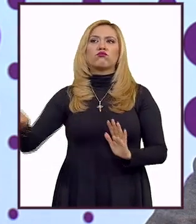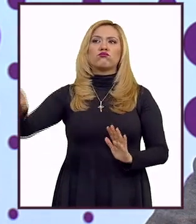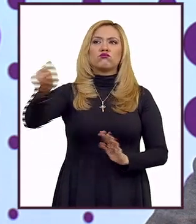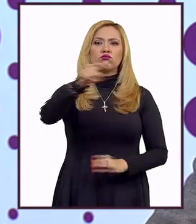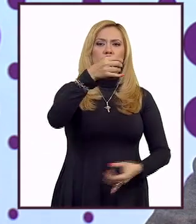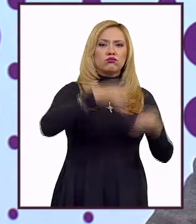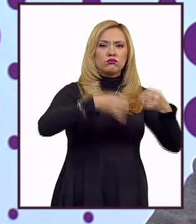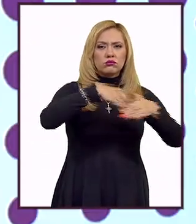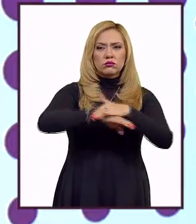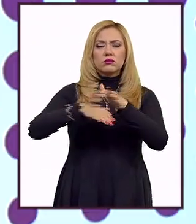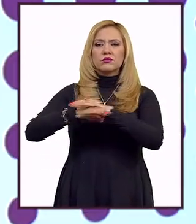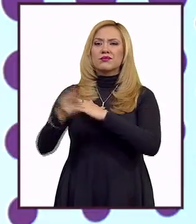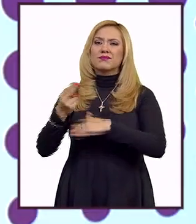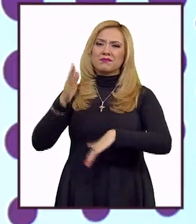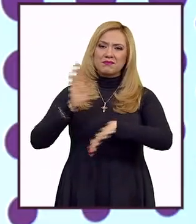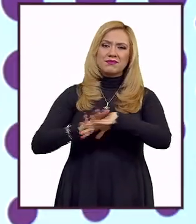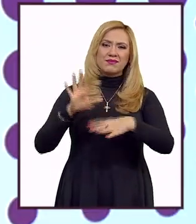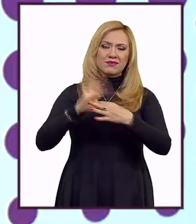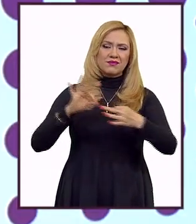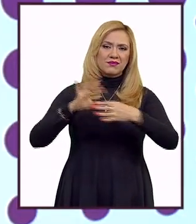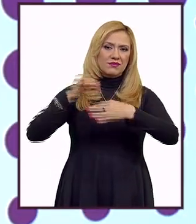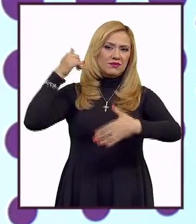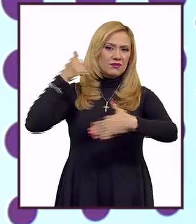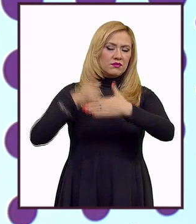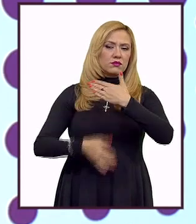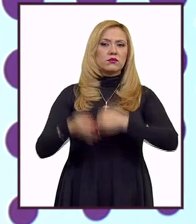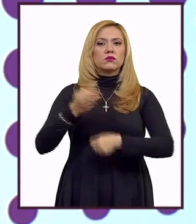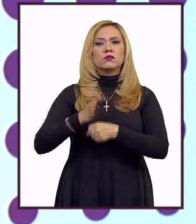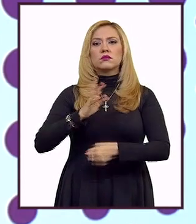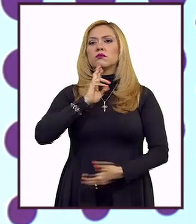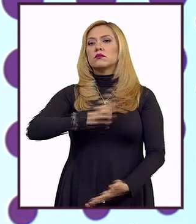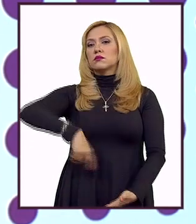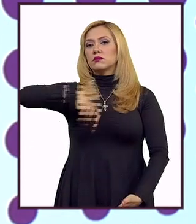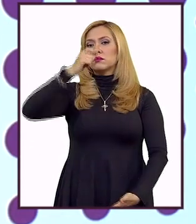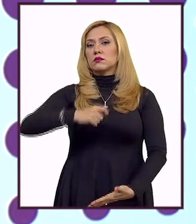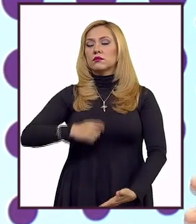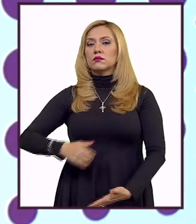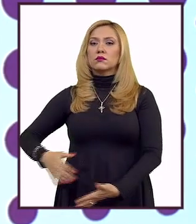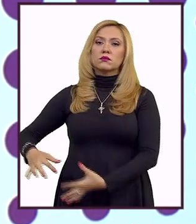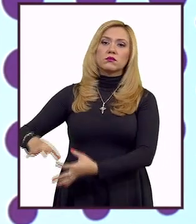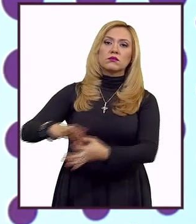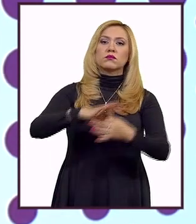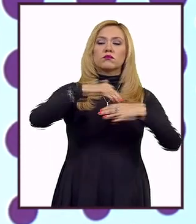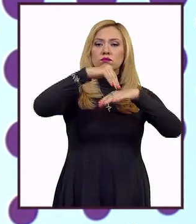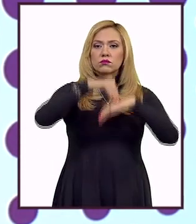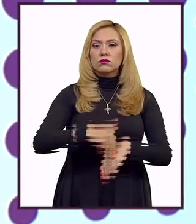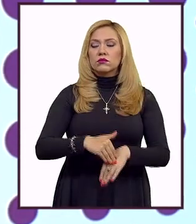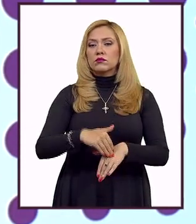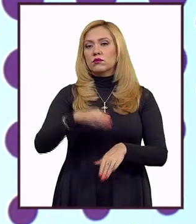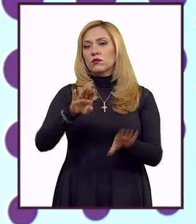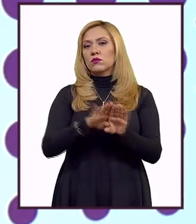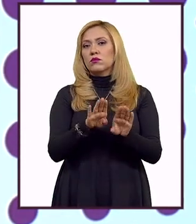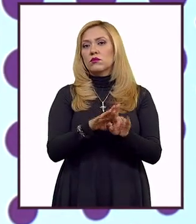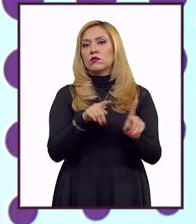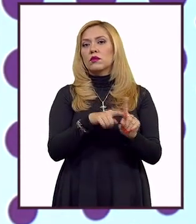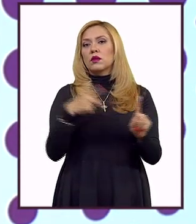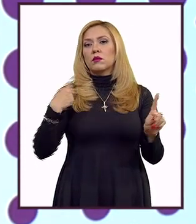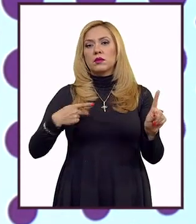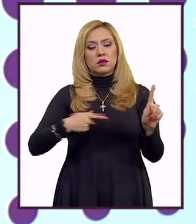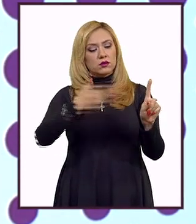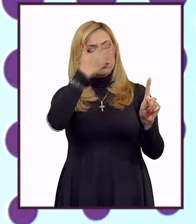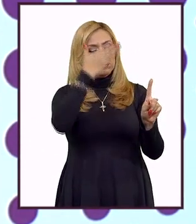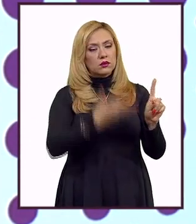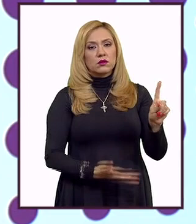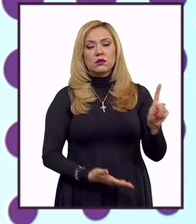ahondar más en este tema, ¿no? Actualmente, si no me equivoco, solo existe una jurisprudencia de la Suprema Corte en materia de tratos crueles, inhumanos o degradantes respecto a una persona que fue presentada